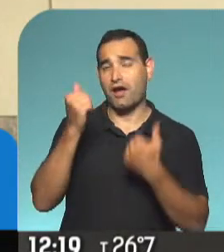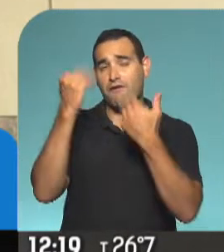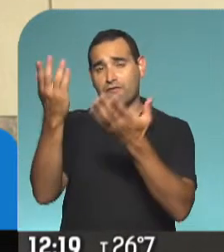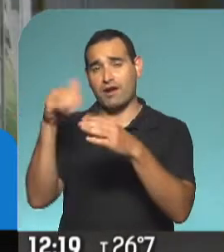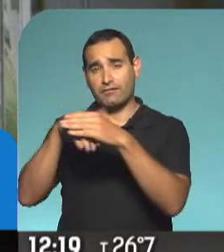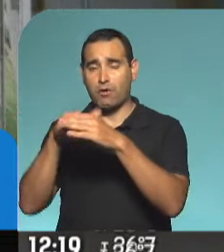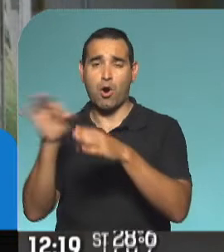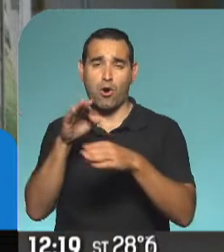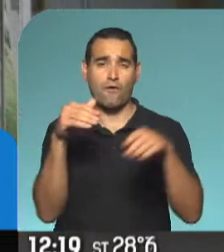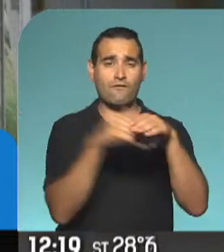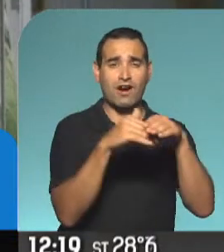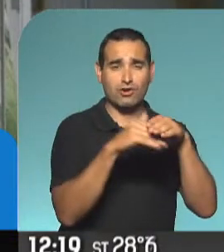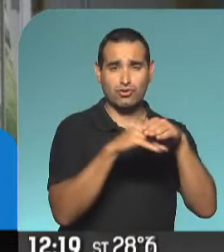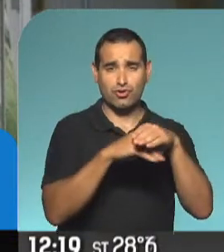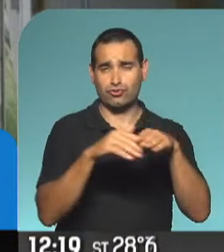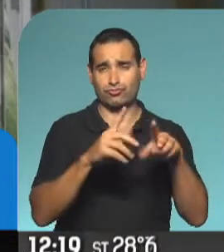sistema bancario.